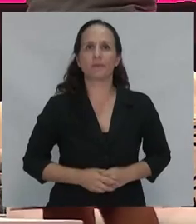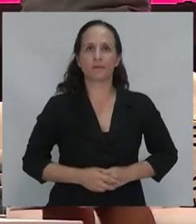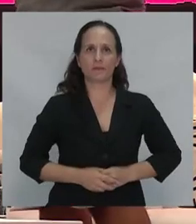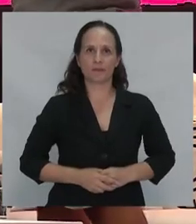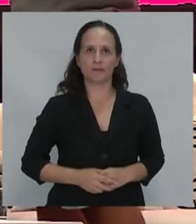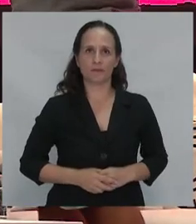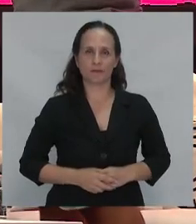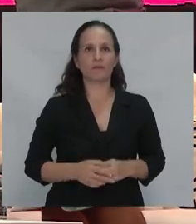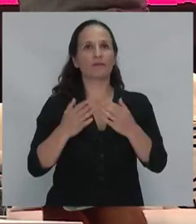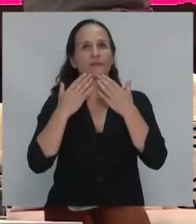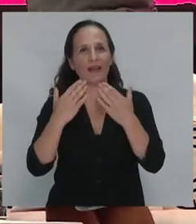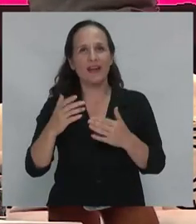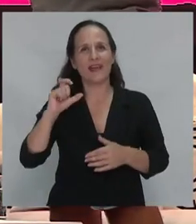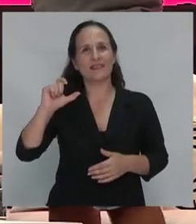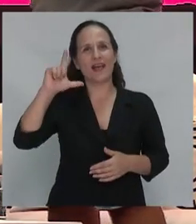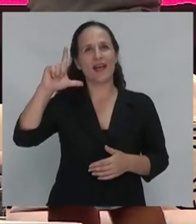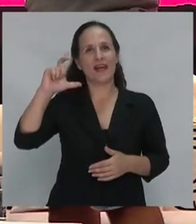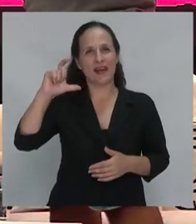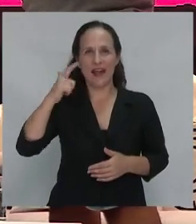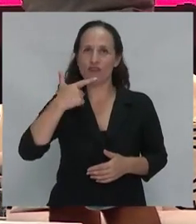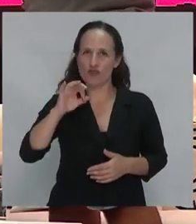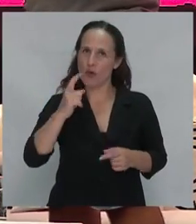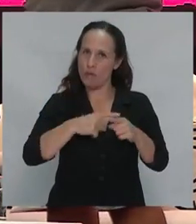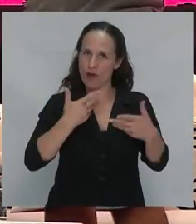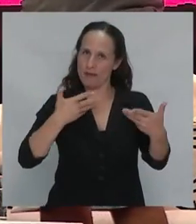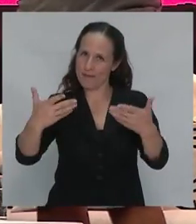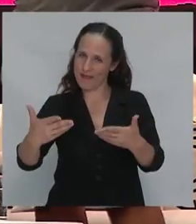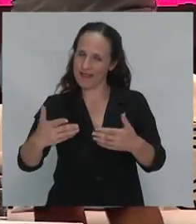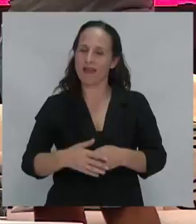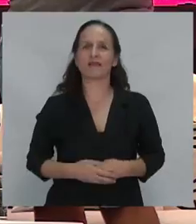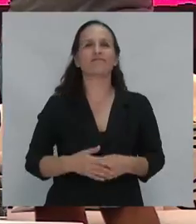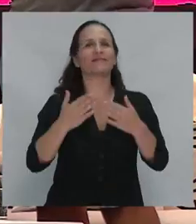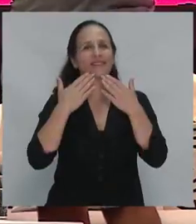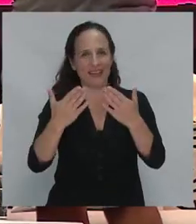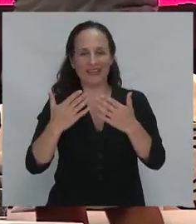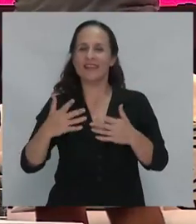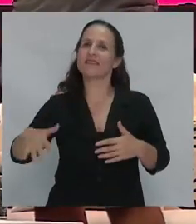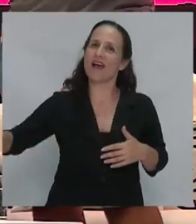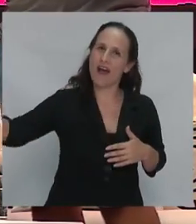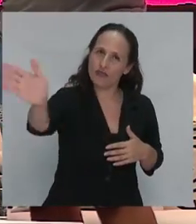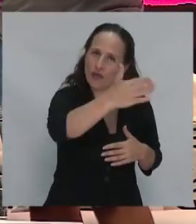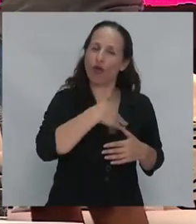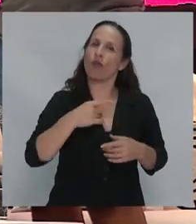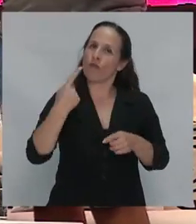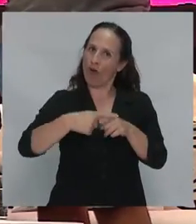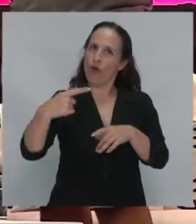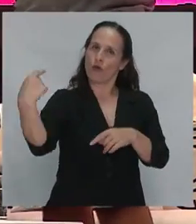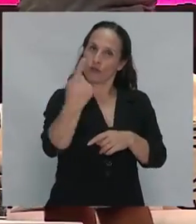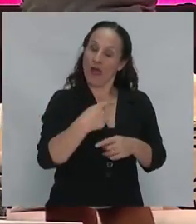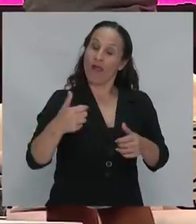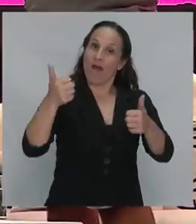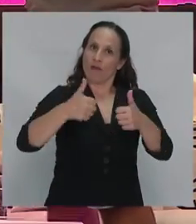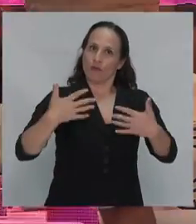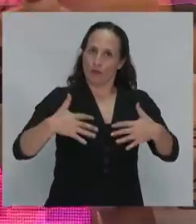gracias flacso por habernos invitado pero gracias a todos ustedes por estar allí y realmente enseñarnos porque nosotros